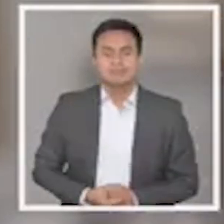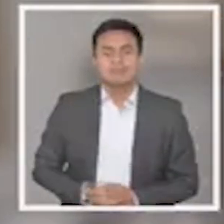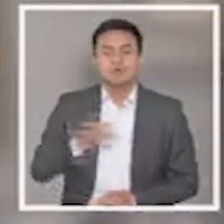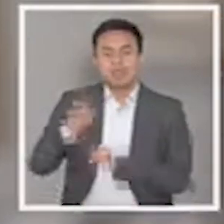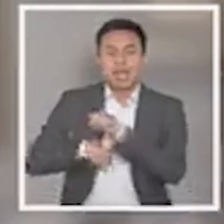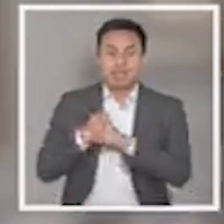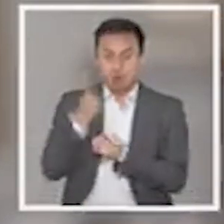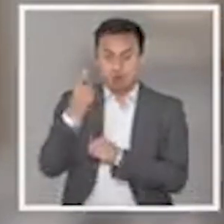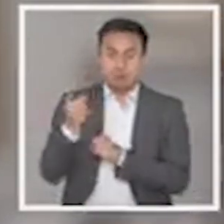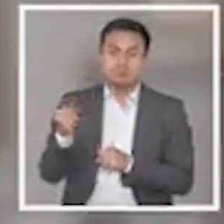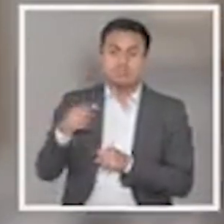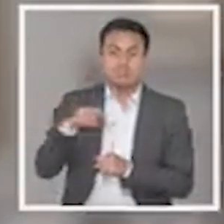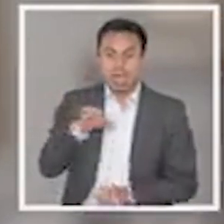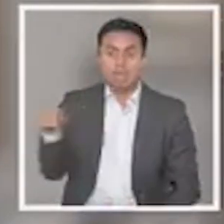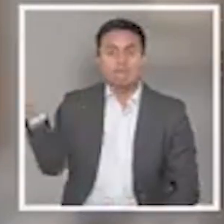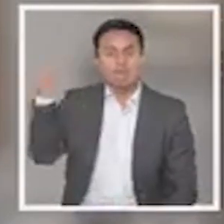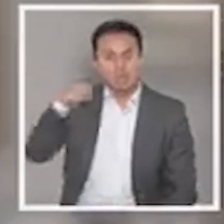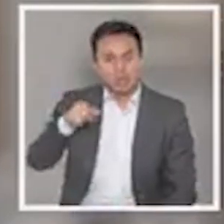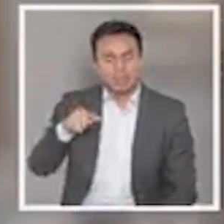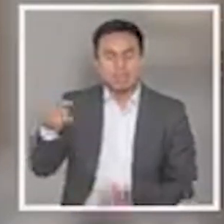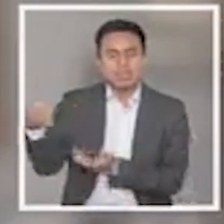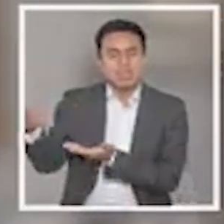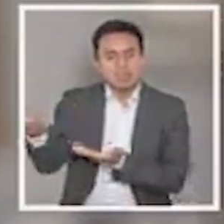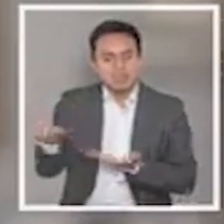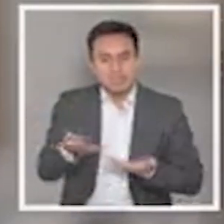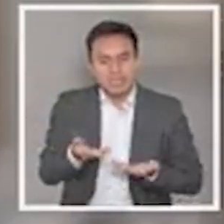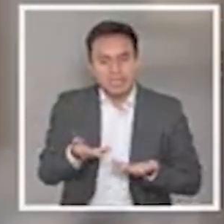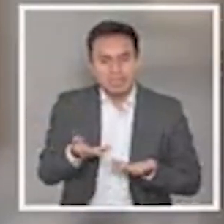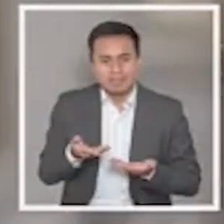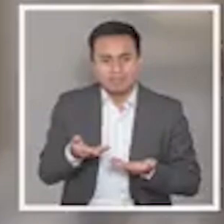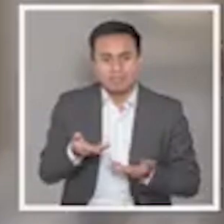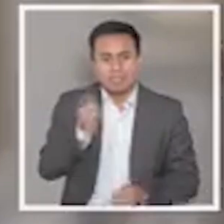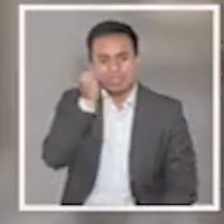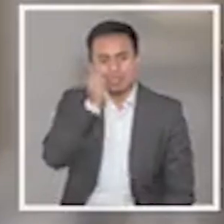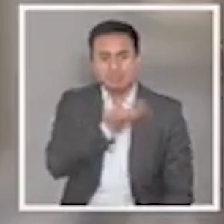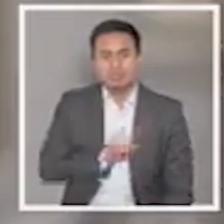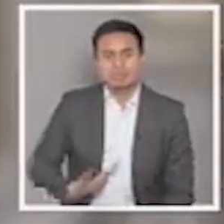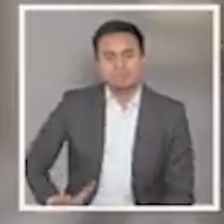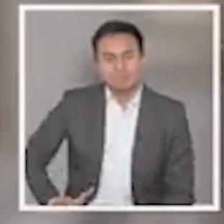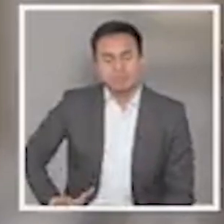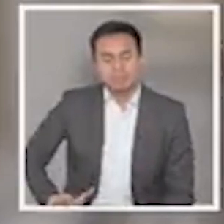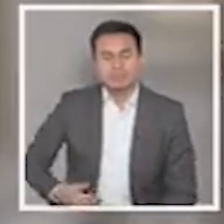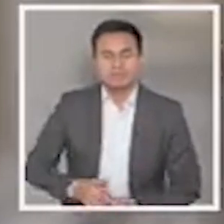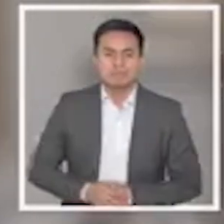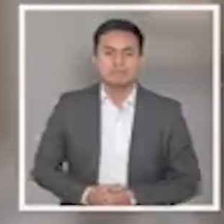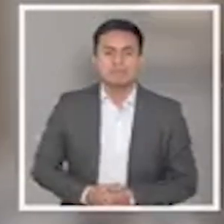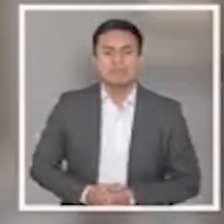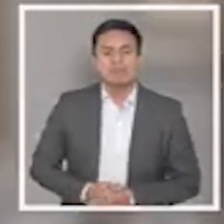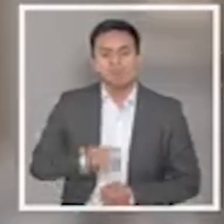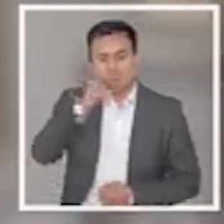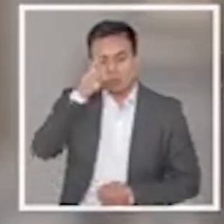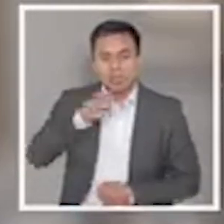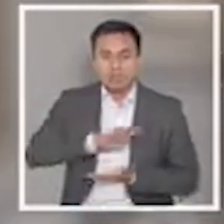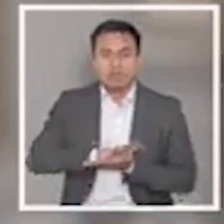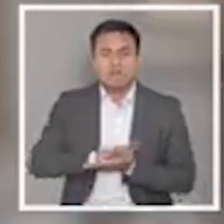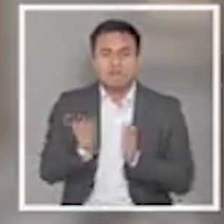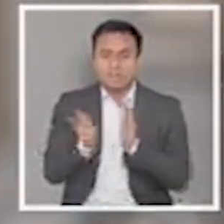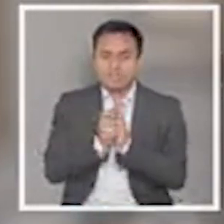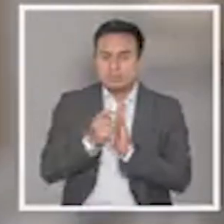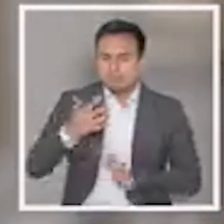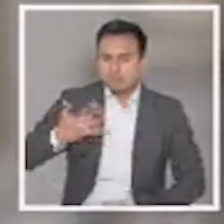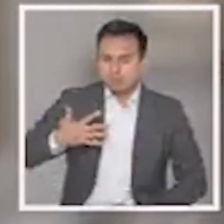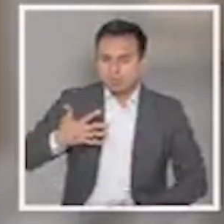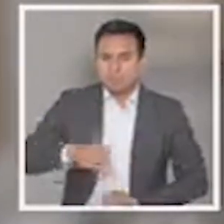Y un año después vuelvo acá, invitado por el querido presidente, a conmemorar una fecha muy